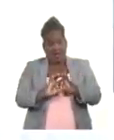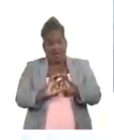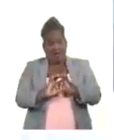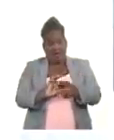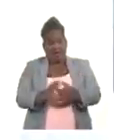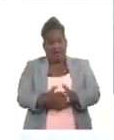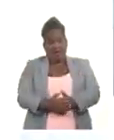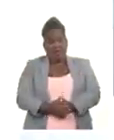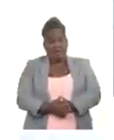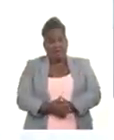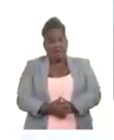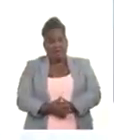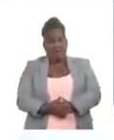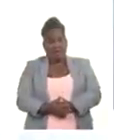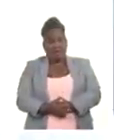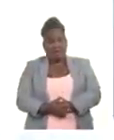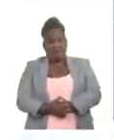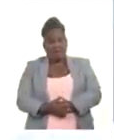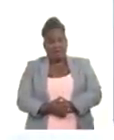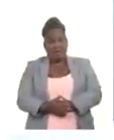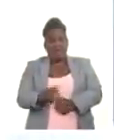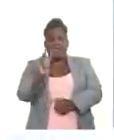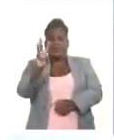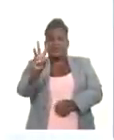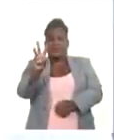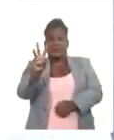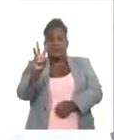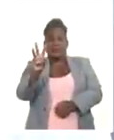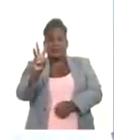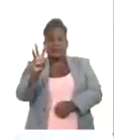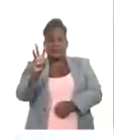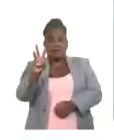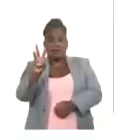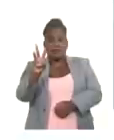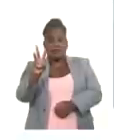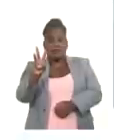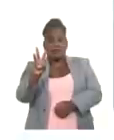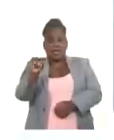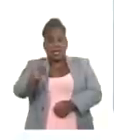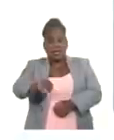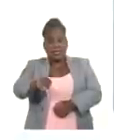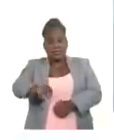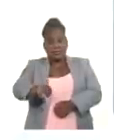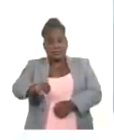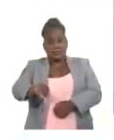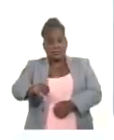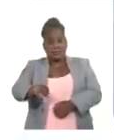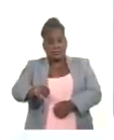intensiva, de los cuales 3 de ellos se encuentran reportados críticos.